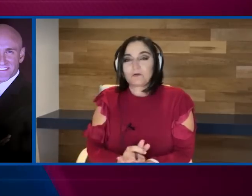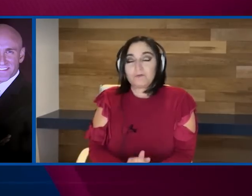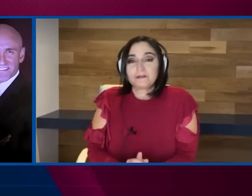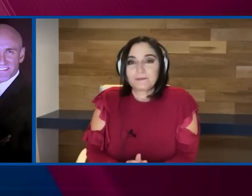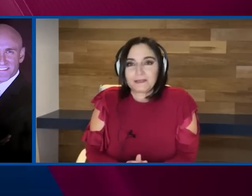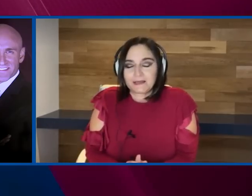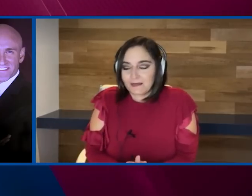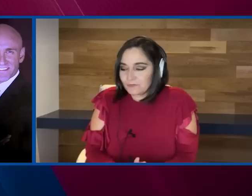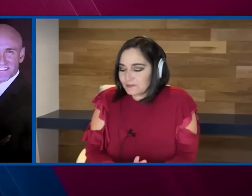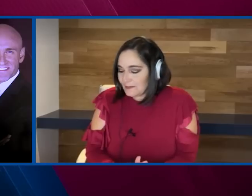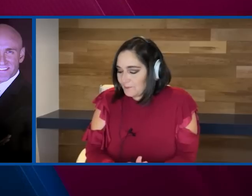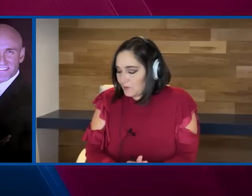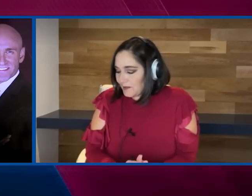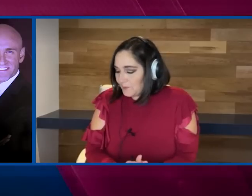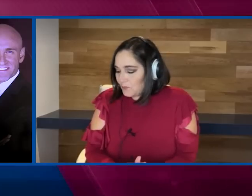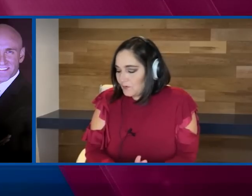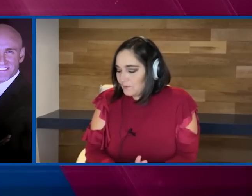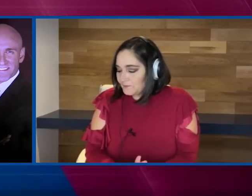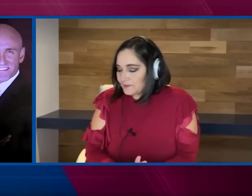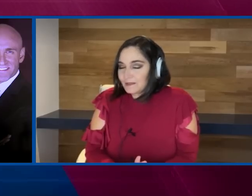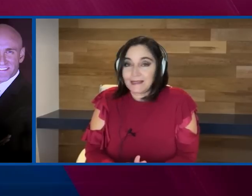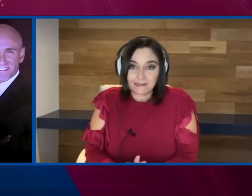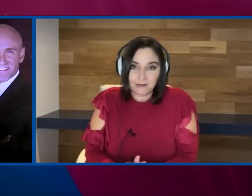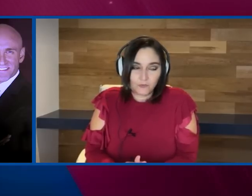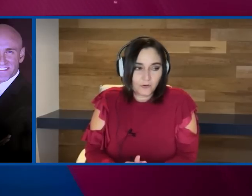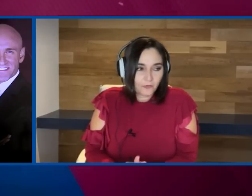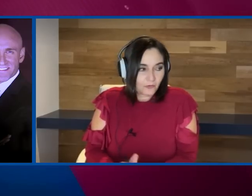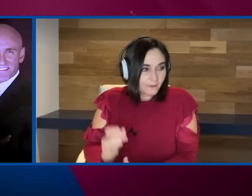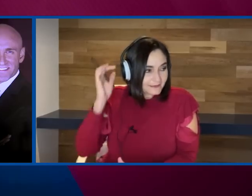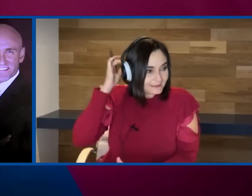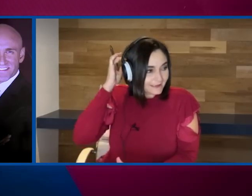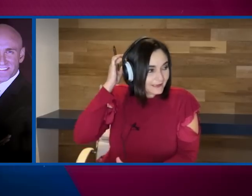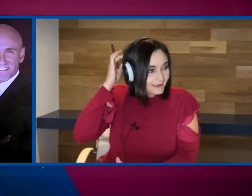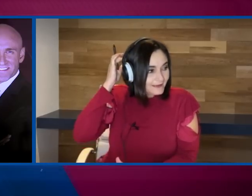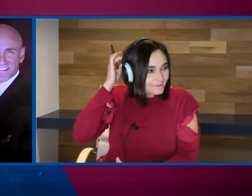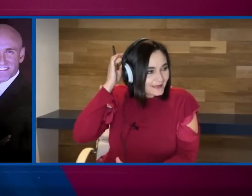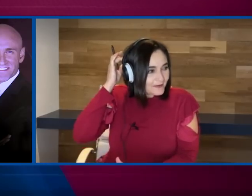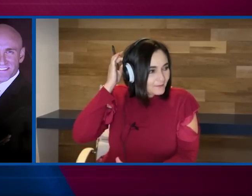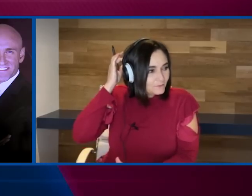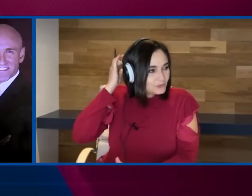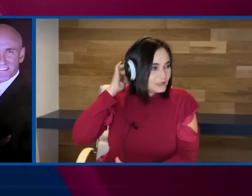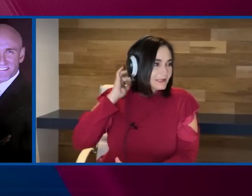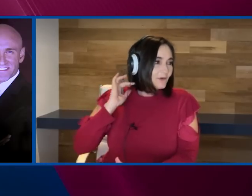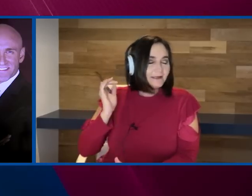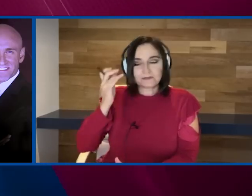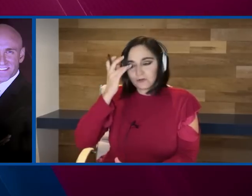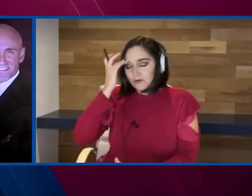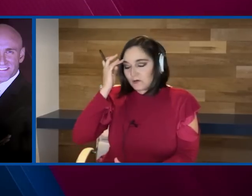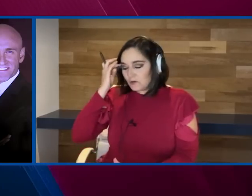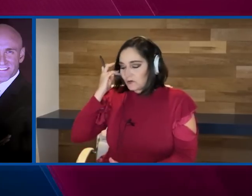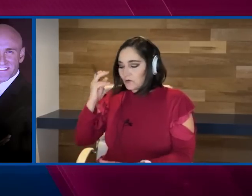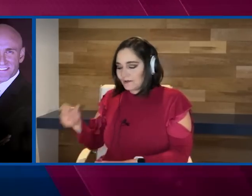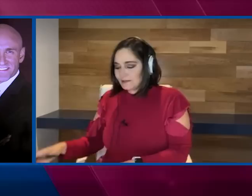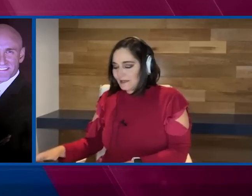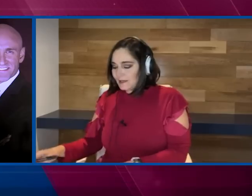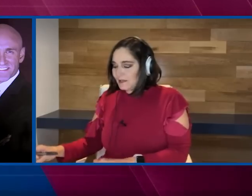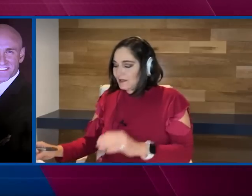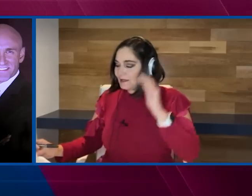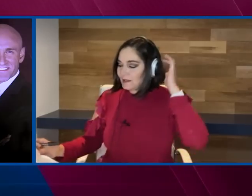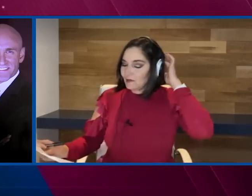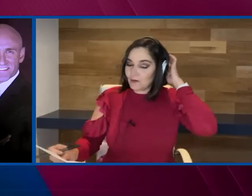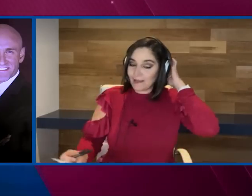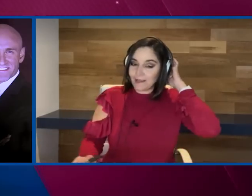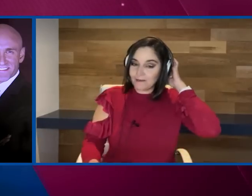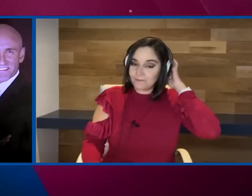la conferencia mañanera donde estaba, por ejemplo, Gatell. Hugo, ¿por qué es Gatell? Me llama muchísimo la atención lo que dice